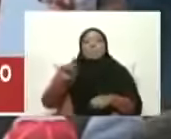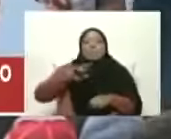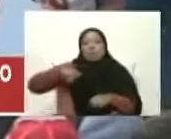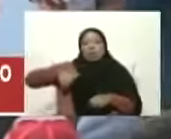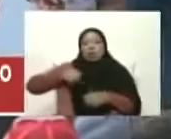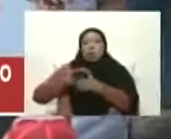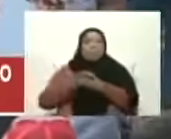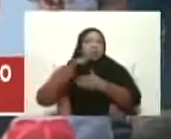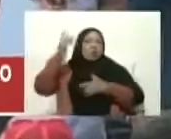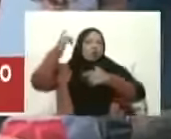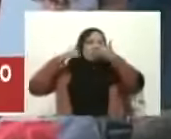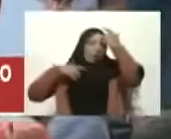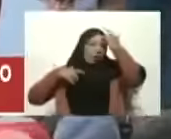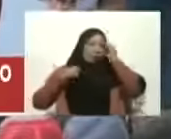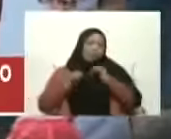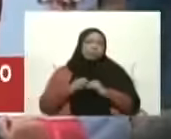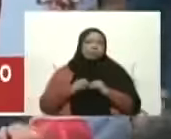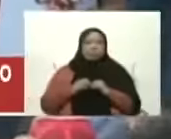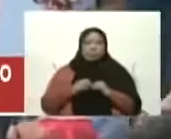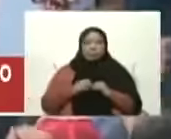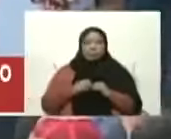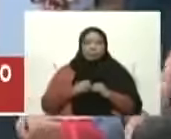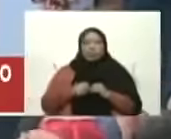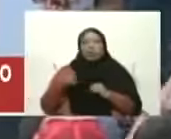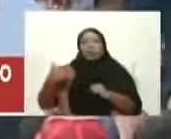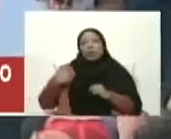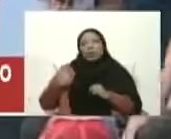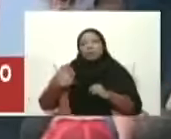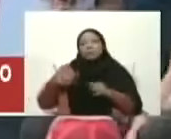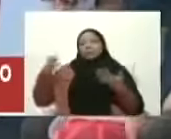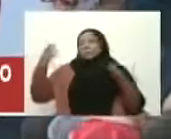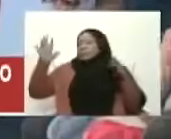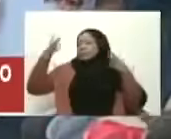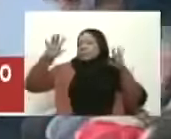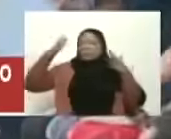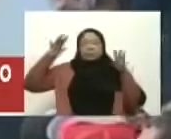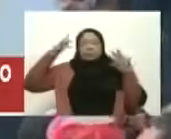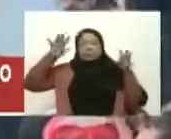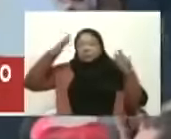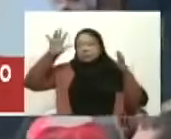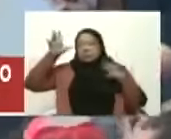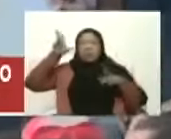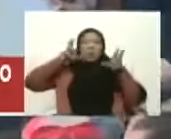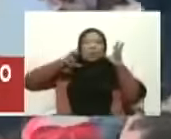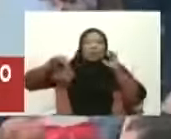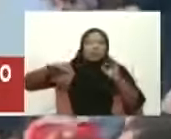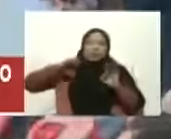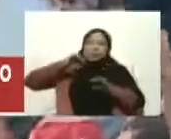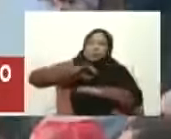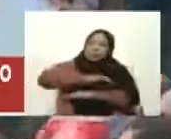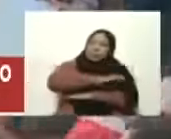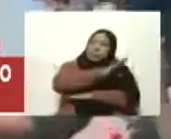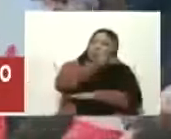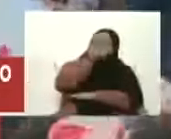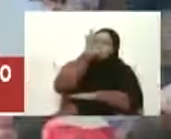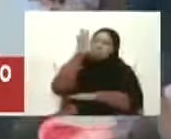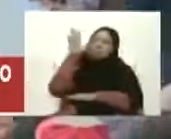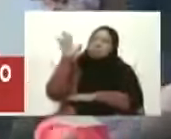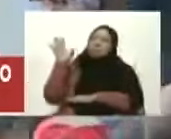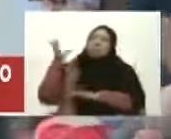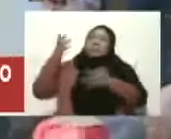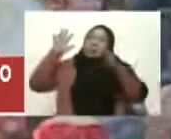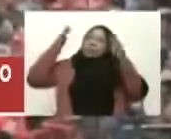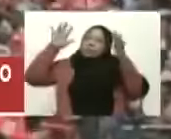amado comandante, para quien pido un gran aplauso y que lo escuche en el cielo, Hugo